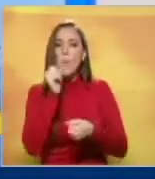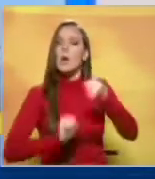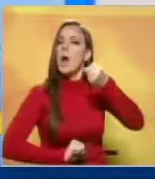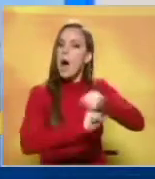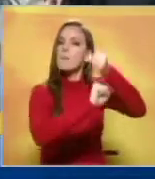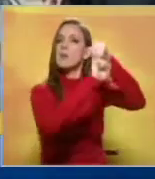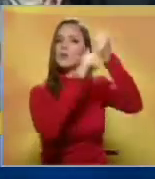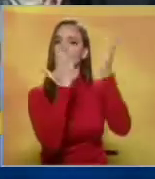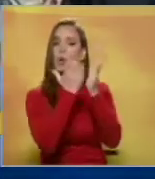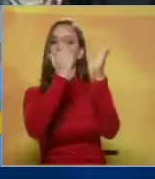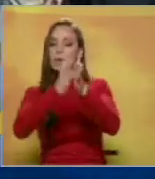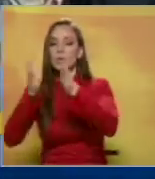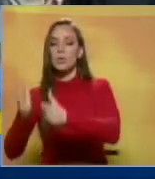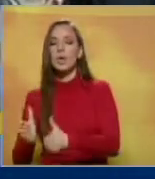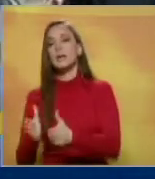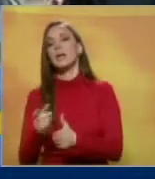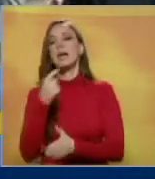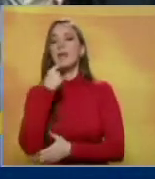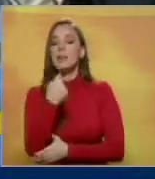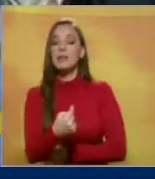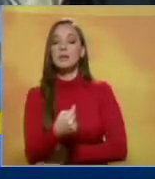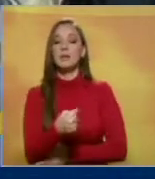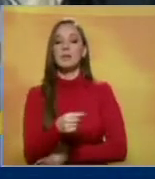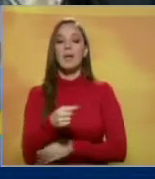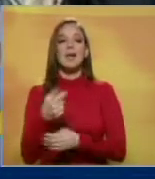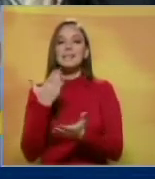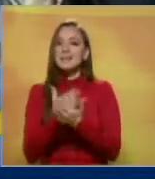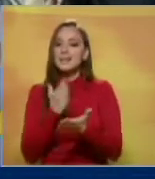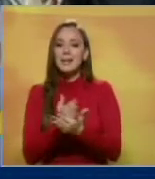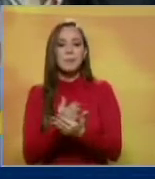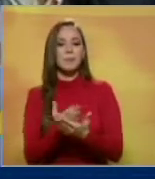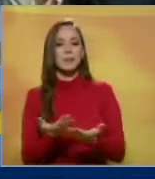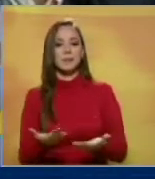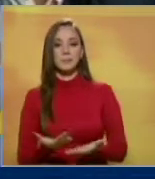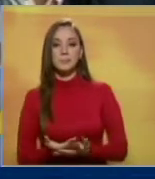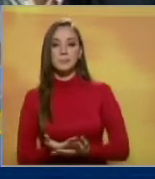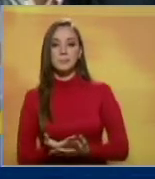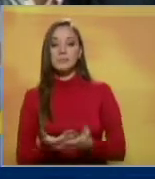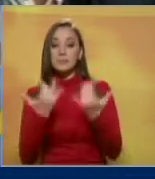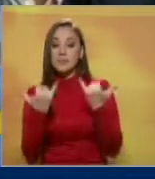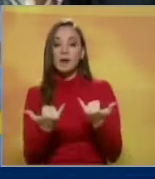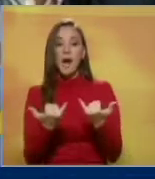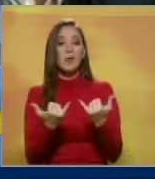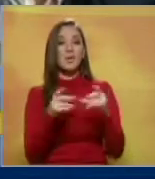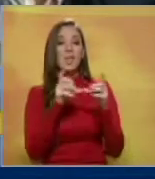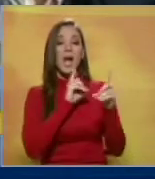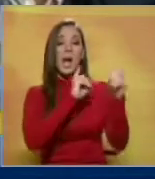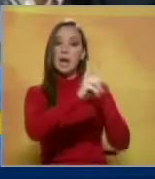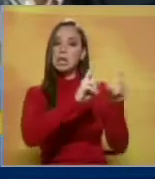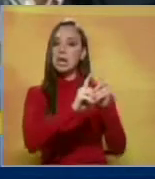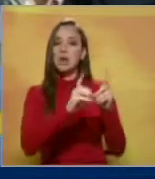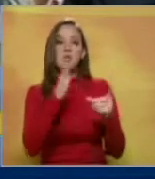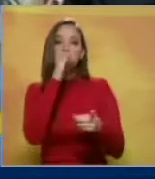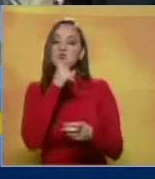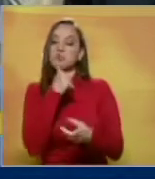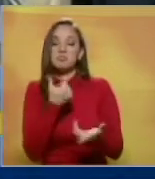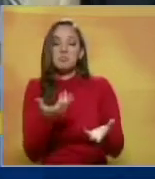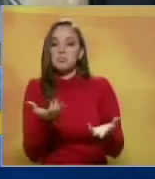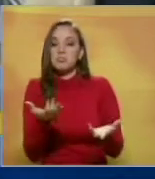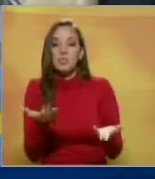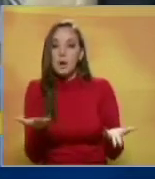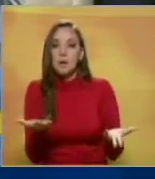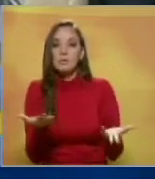la represión y detenciones que han sido objeto en los últimos días que está congelado el diálogo con los estudiantes no se ha vuelto saber de